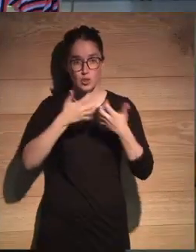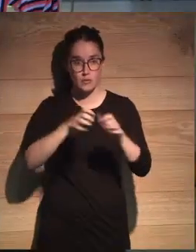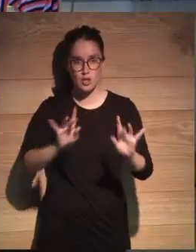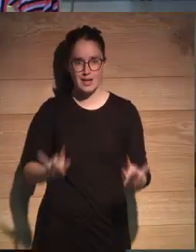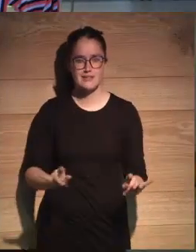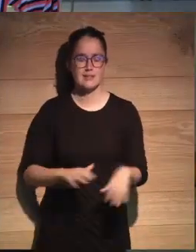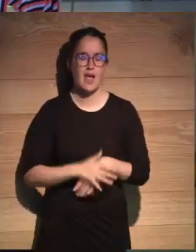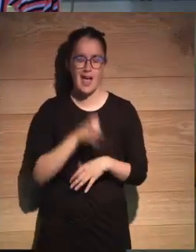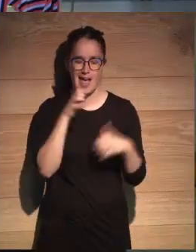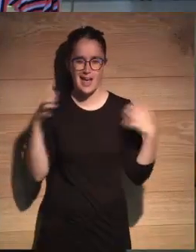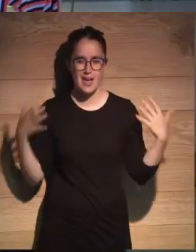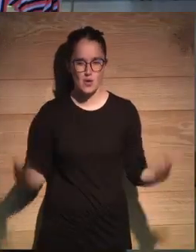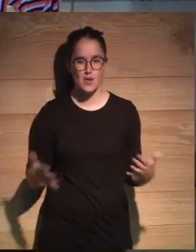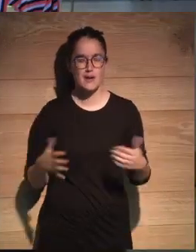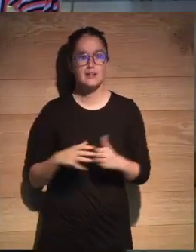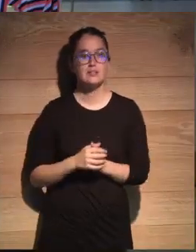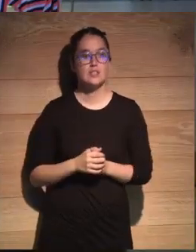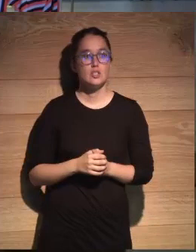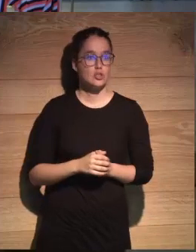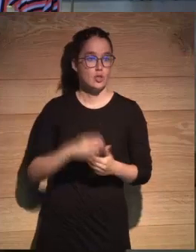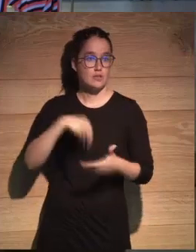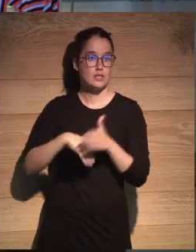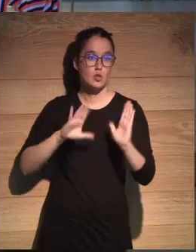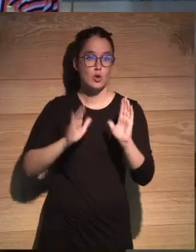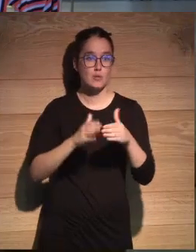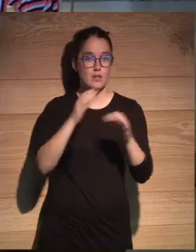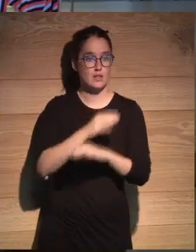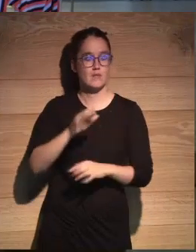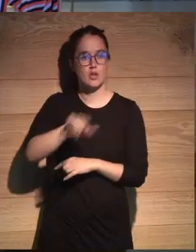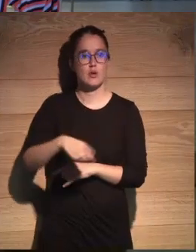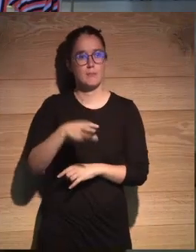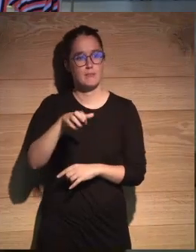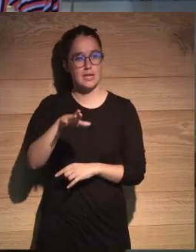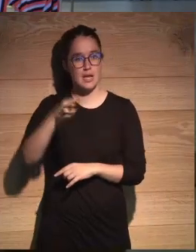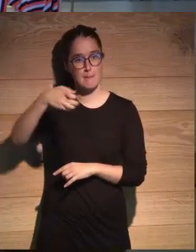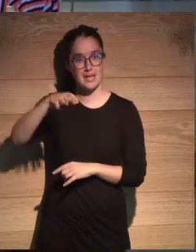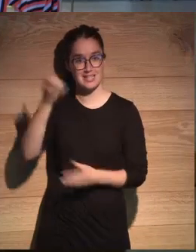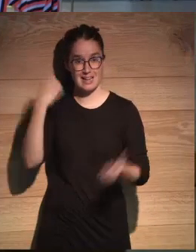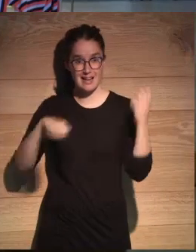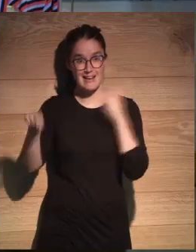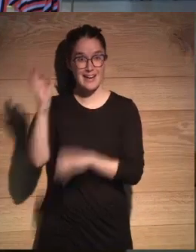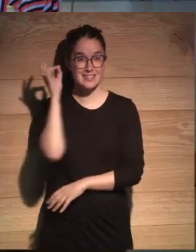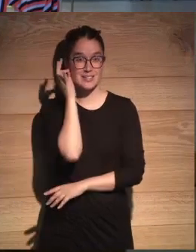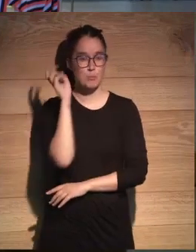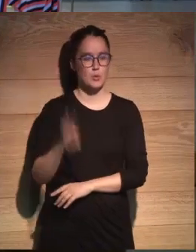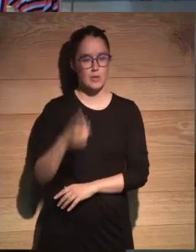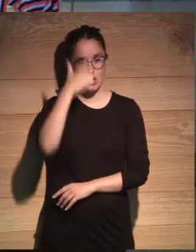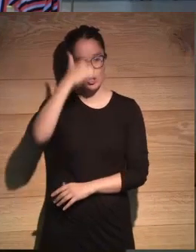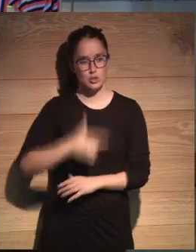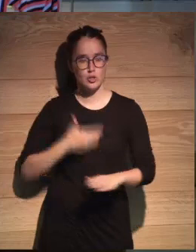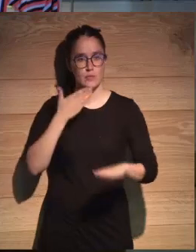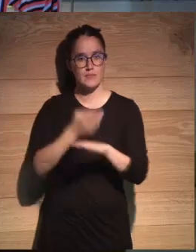Hola, ahora. No soy de la comunidad científica, soy Pilar Matas y soy actriz. Y, por ejemplo, lo que quería decir es que yo he